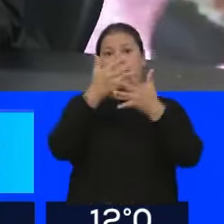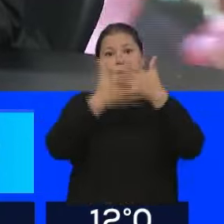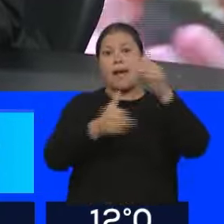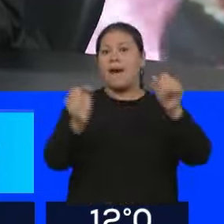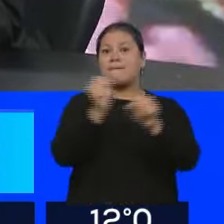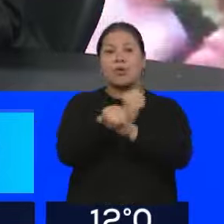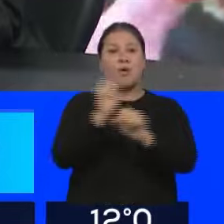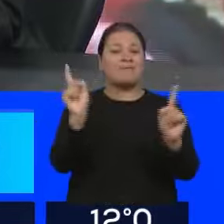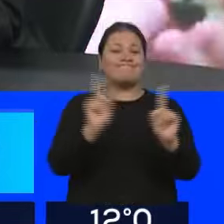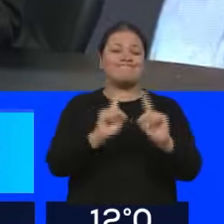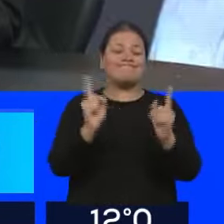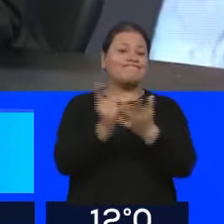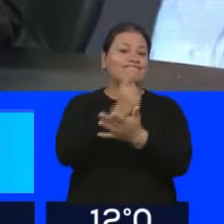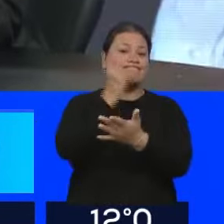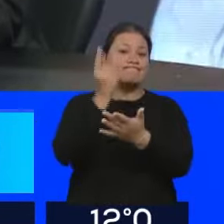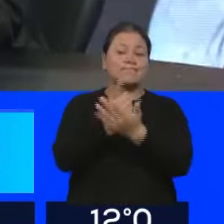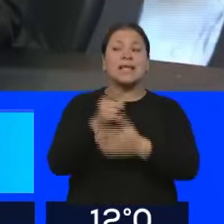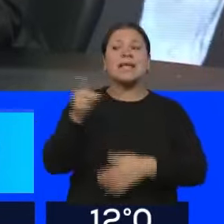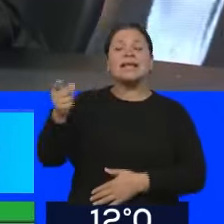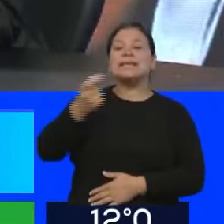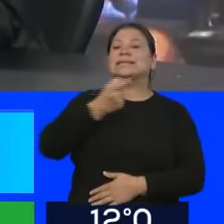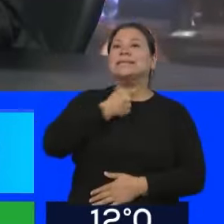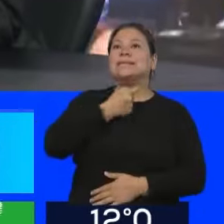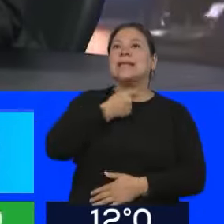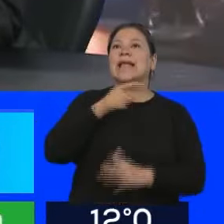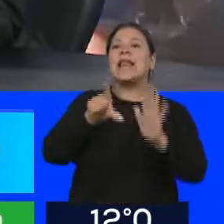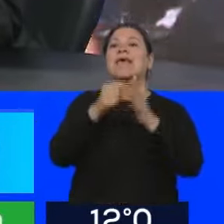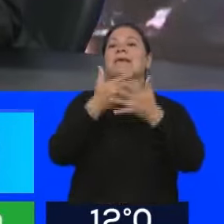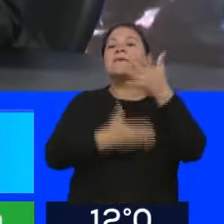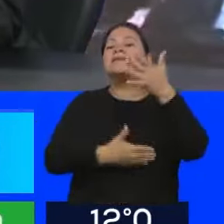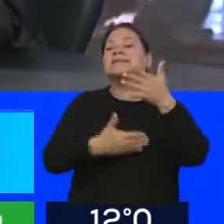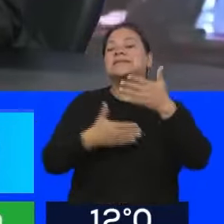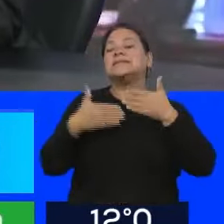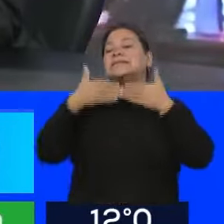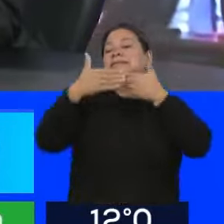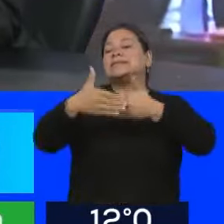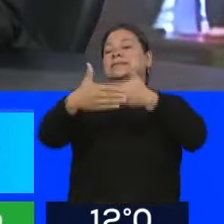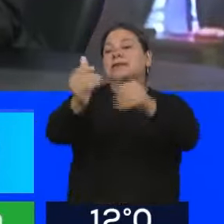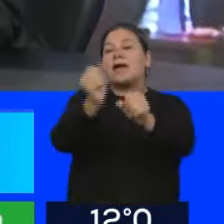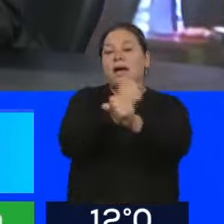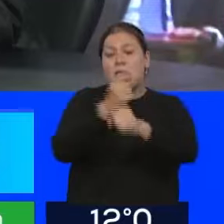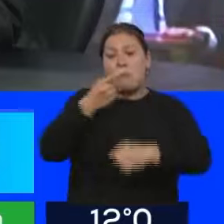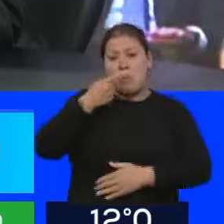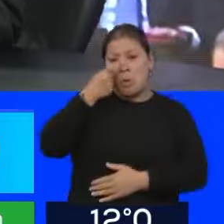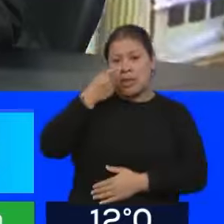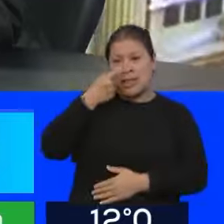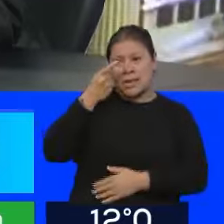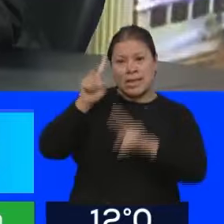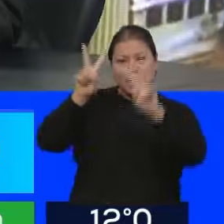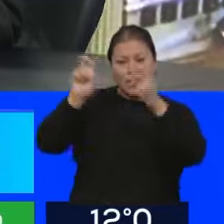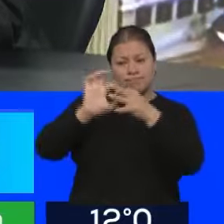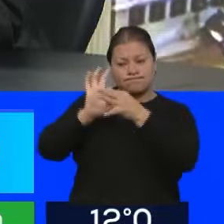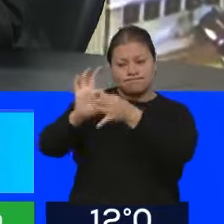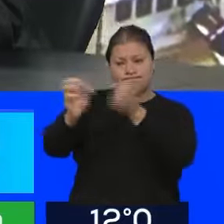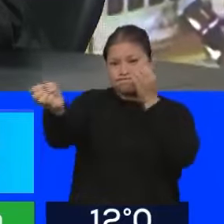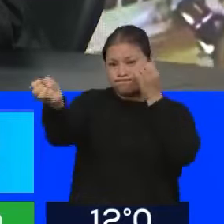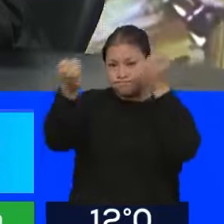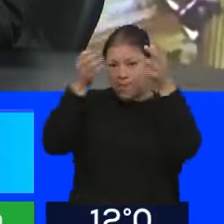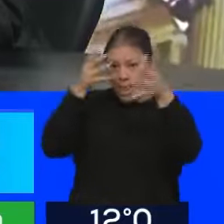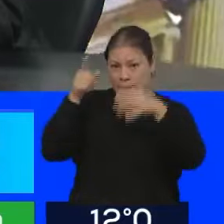quiere de alguna manera es mostrar la ley bases, pero para cuando salga. Es muy interesante todo lo que está ocurriendo con Milei, en un ratito lo vas a tratar. Claro,